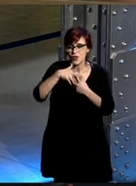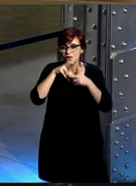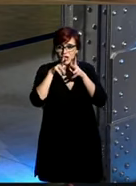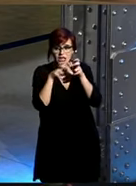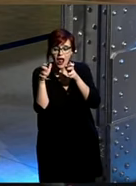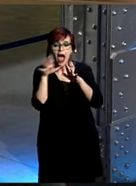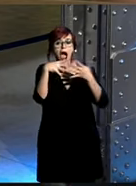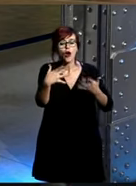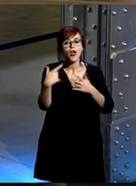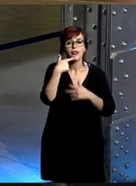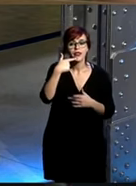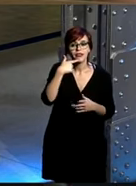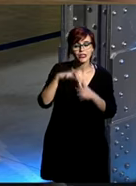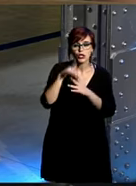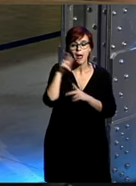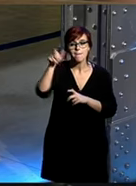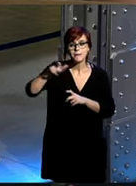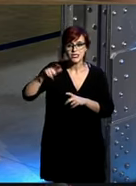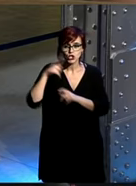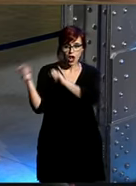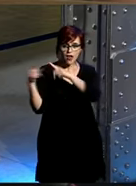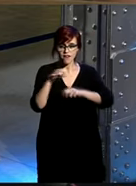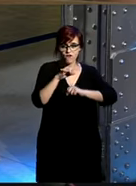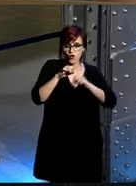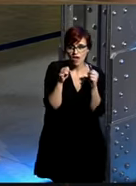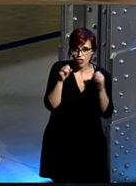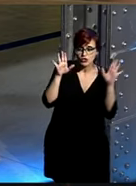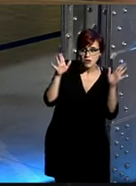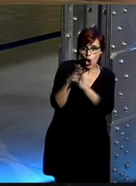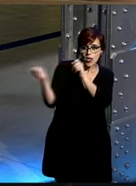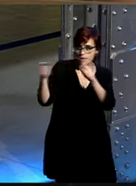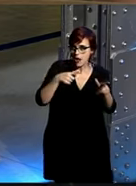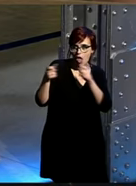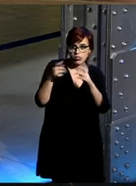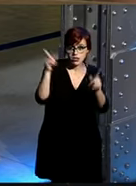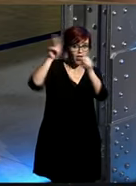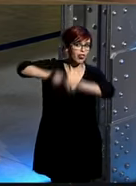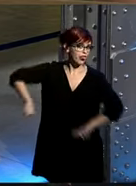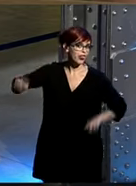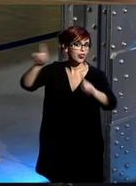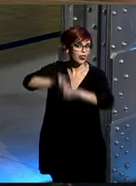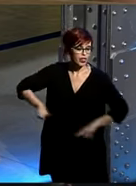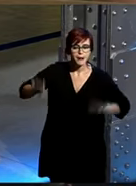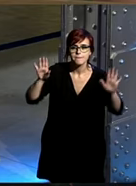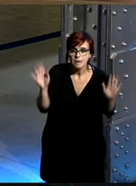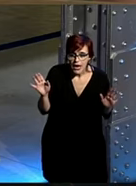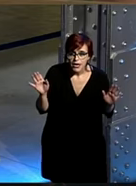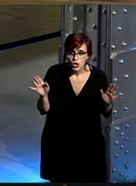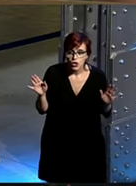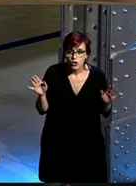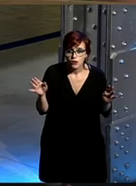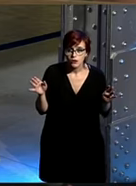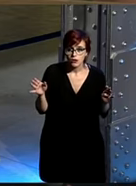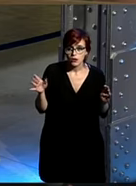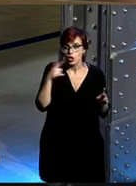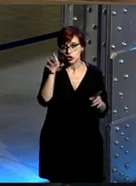habla muchísimo de los refugiados, pero los inmigrantes siguen siendo invisibles, ¿no? Pero bueno, el caso es que, siento